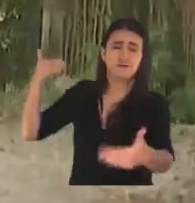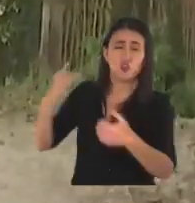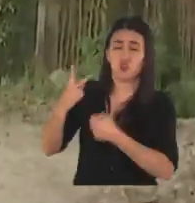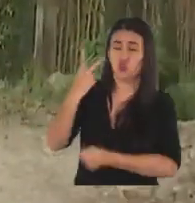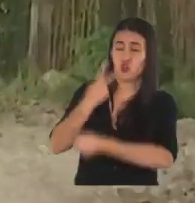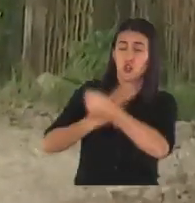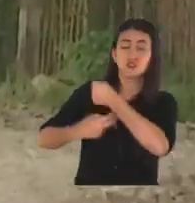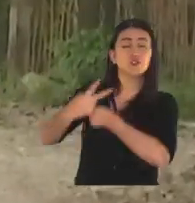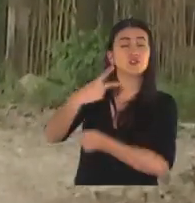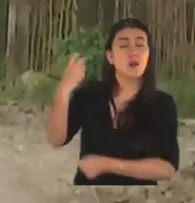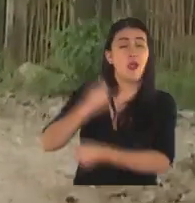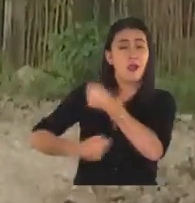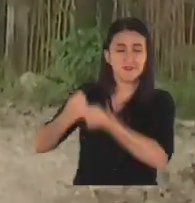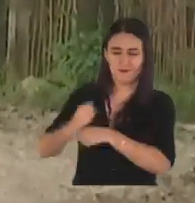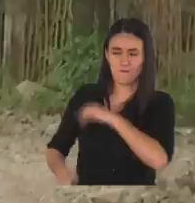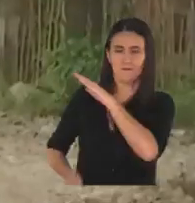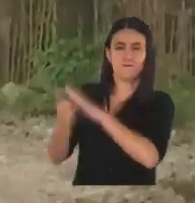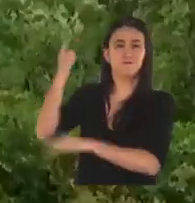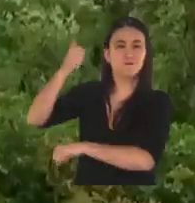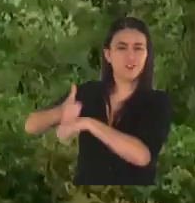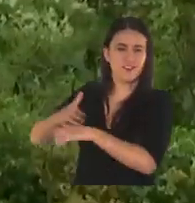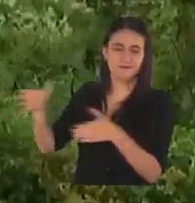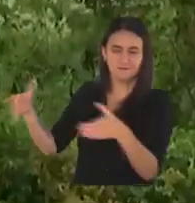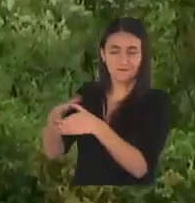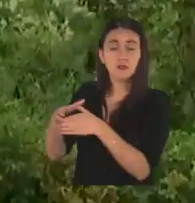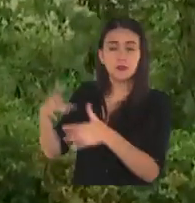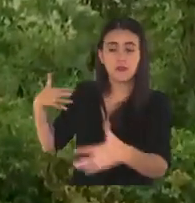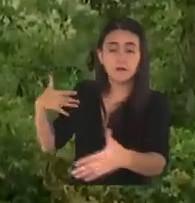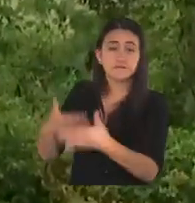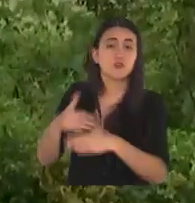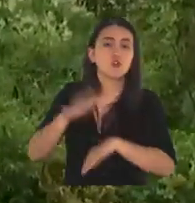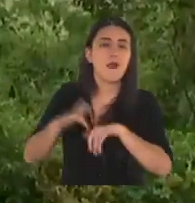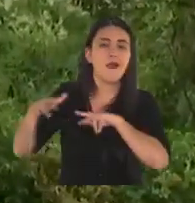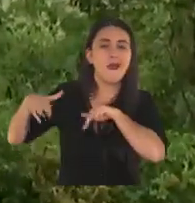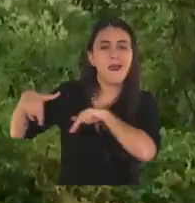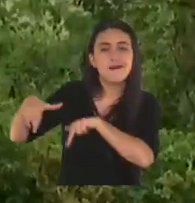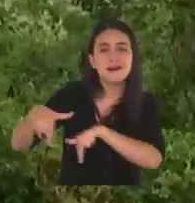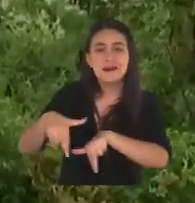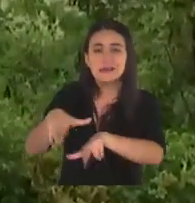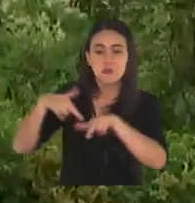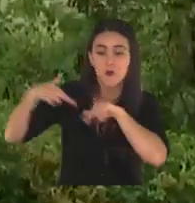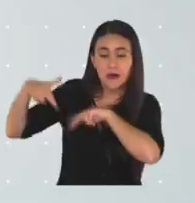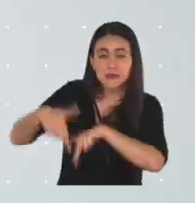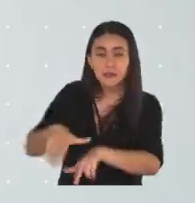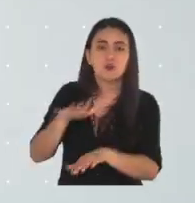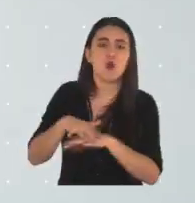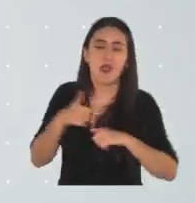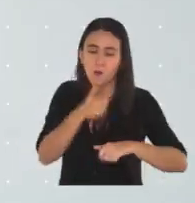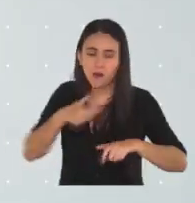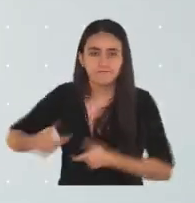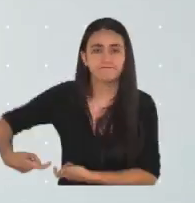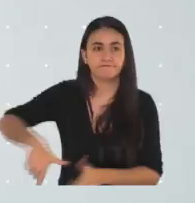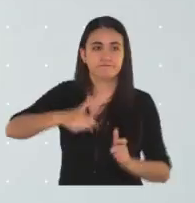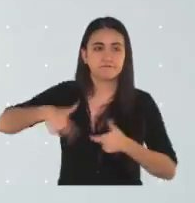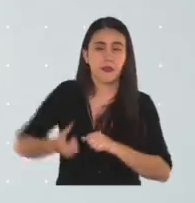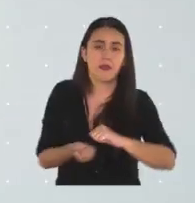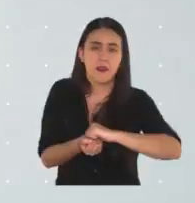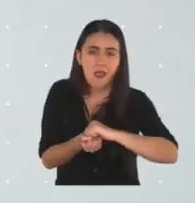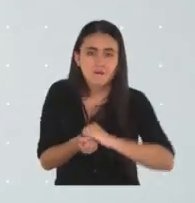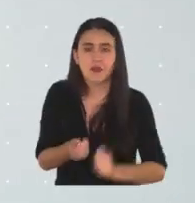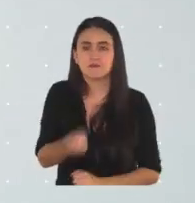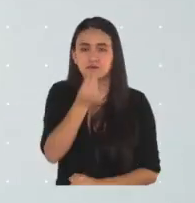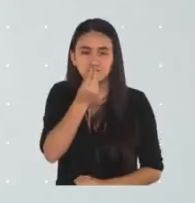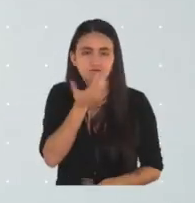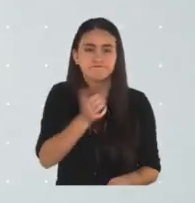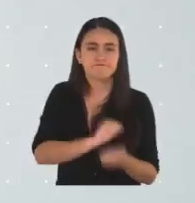fundación el corregimiento, los pobladores se han suplido del agua del río Pamplonita, que es captada artesanalmente para sus necesidades, agua no